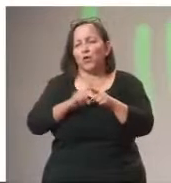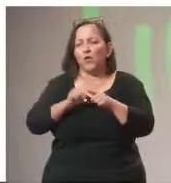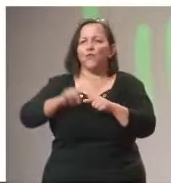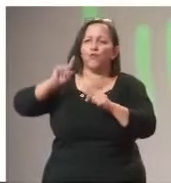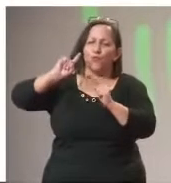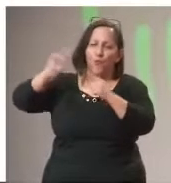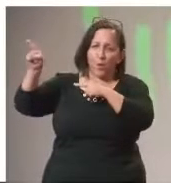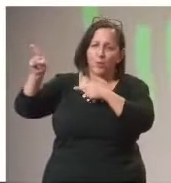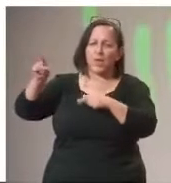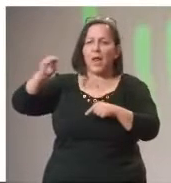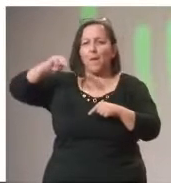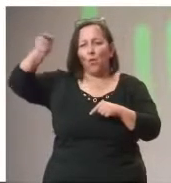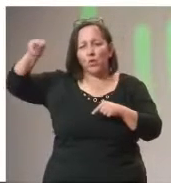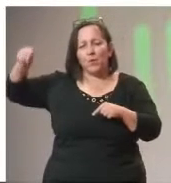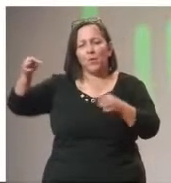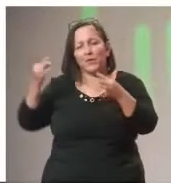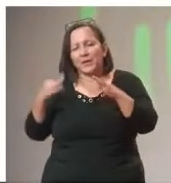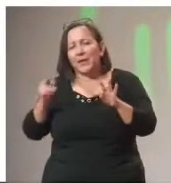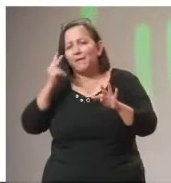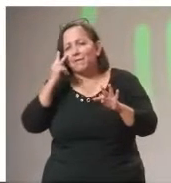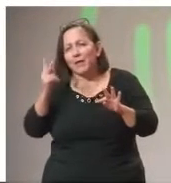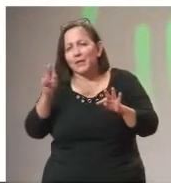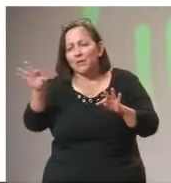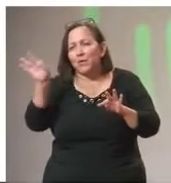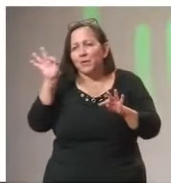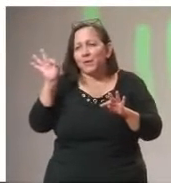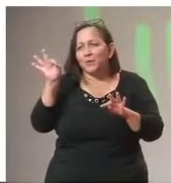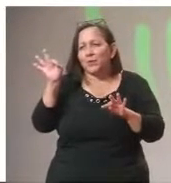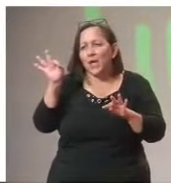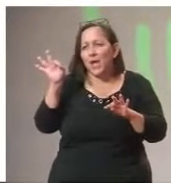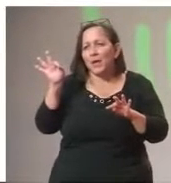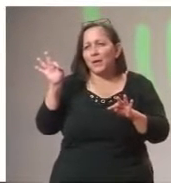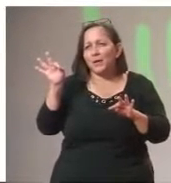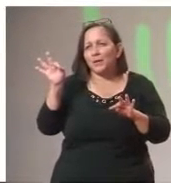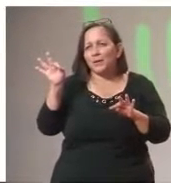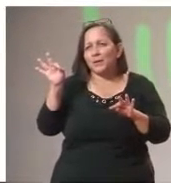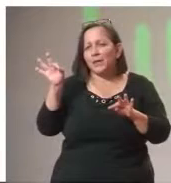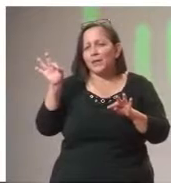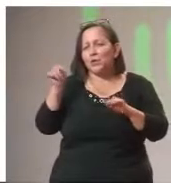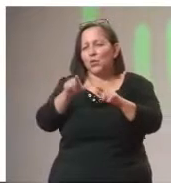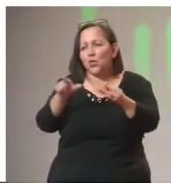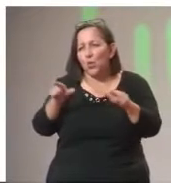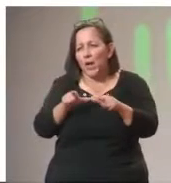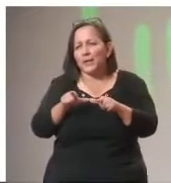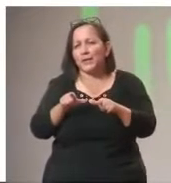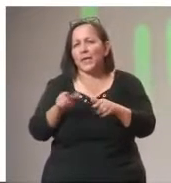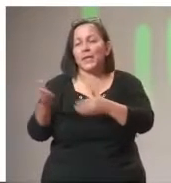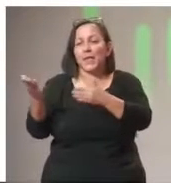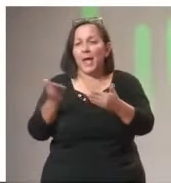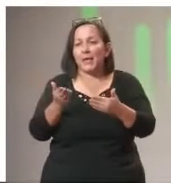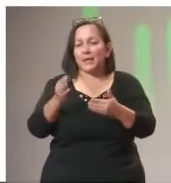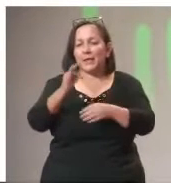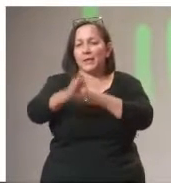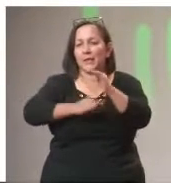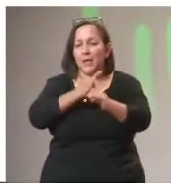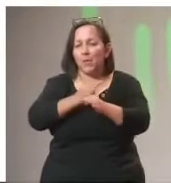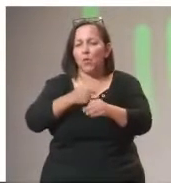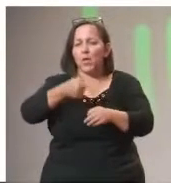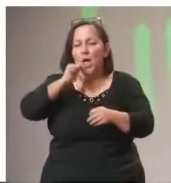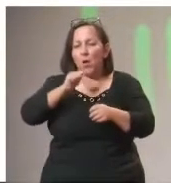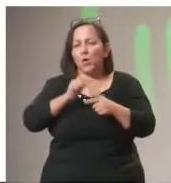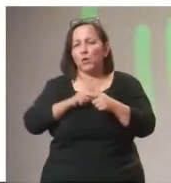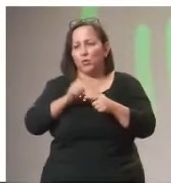montaña y dijimos, bueno, vamos a tratar de ver si podemos encontrar esas zonas que aportan esos tipos de agua. Entonces fuimos a la naciente Sacramento, la